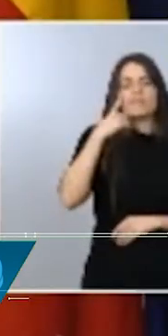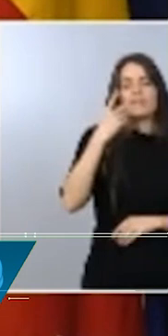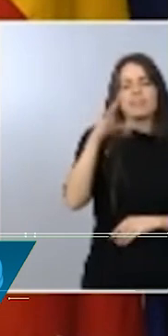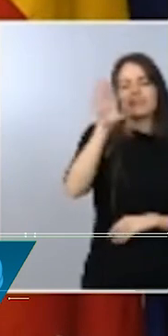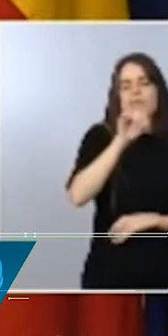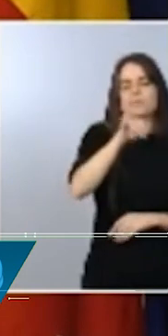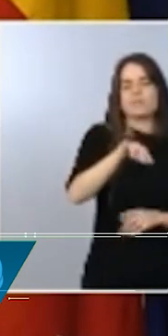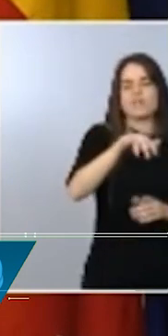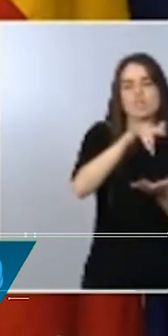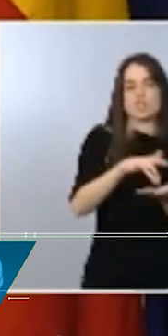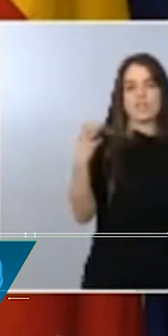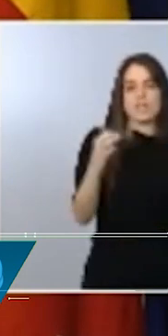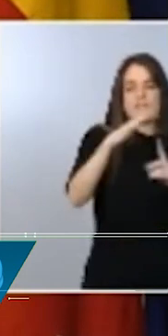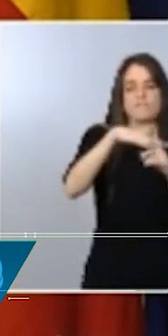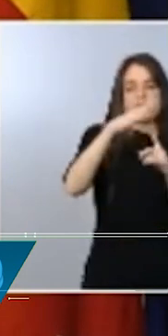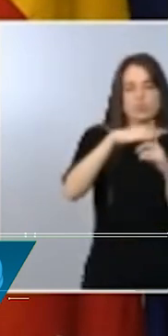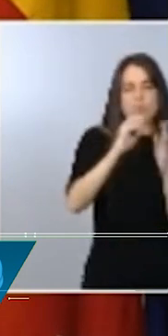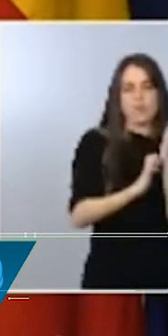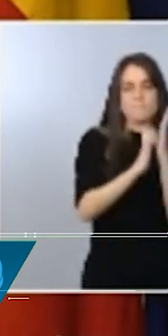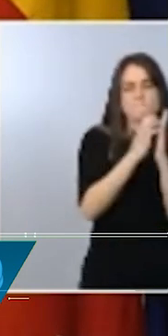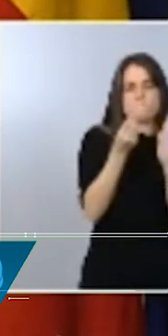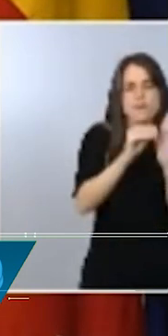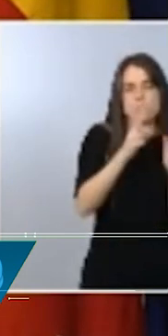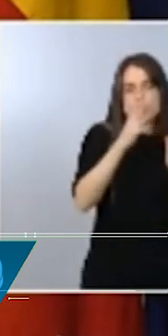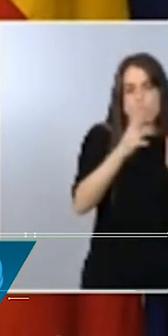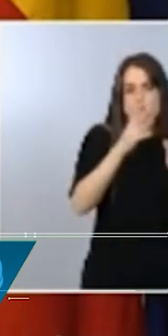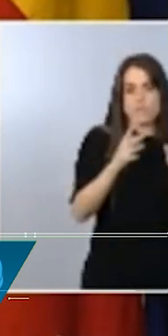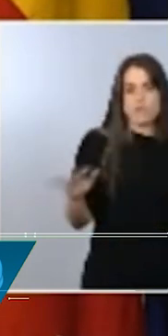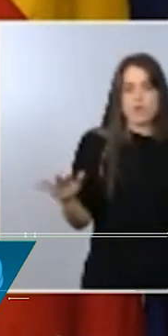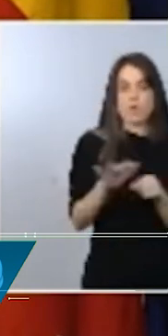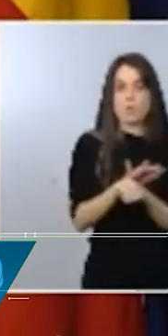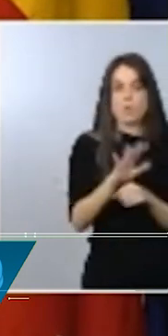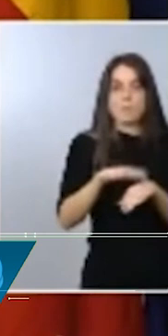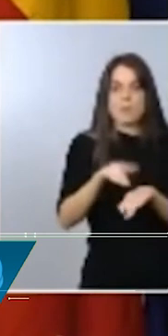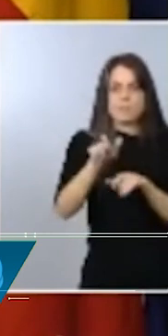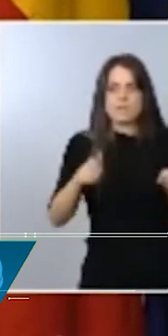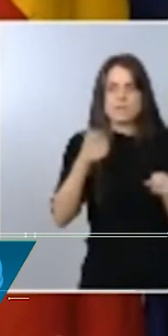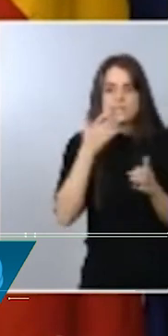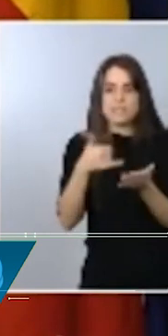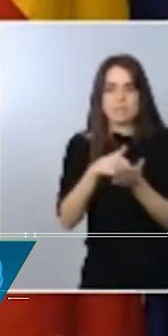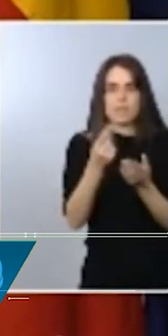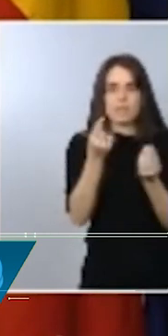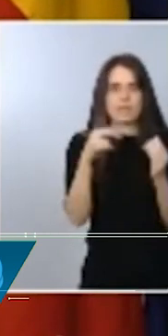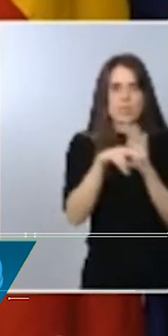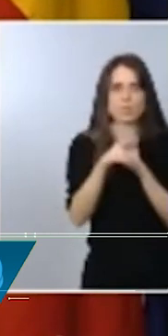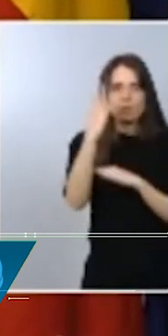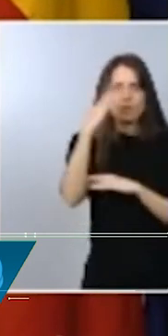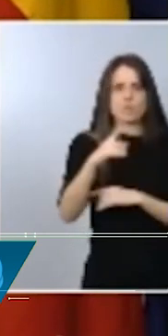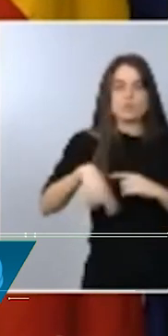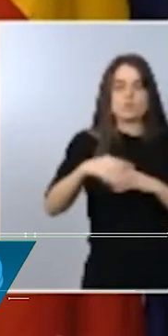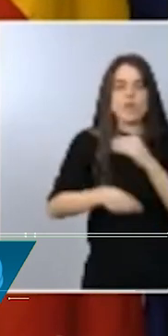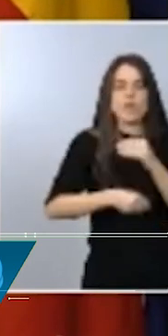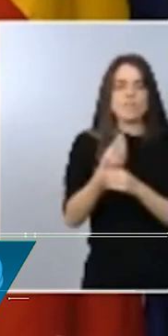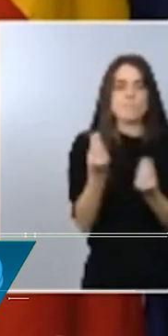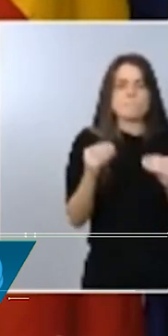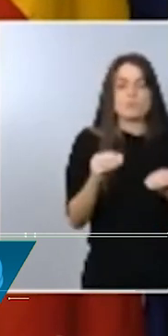establecimiento de primas, control de las dinámicas del mercado y todo lo que supone este tipo de política energética, pues lógicamente